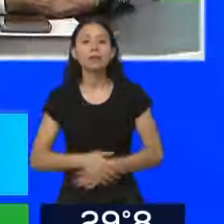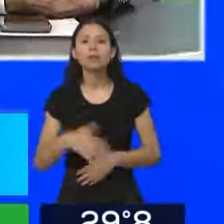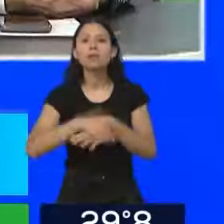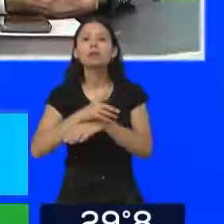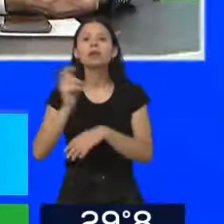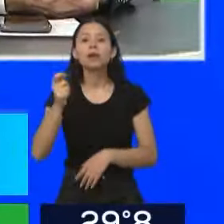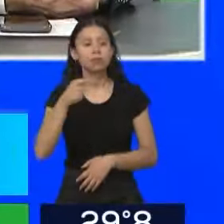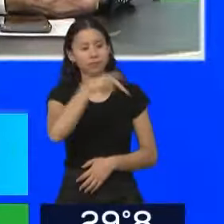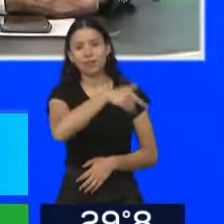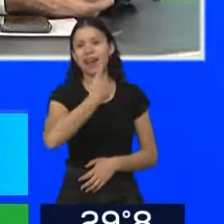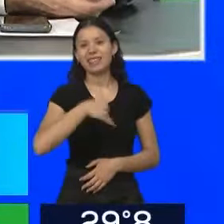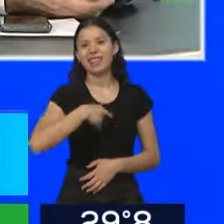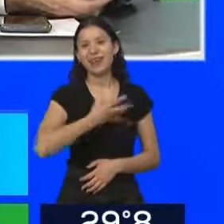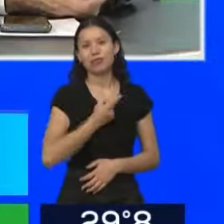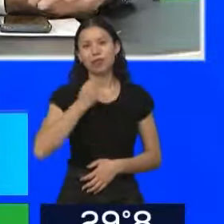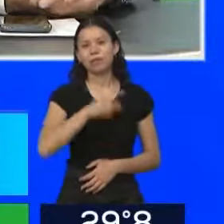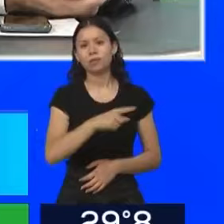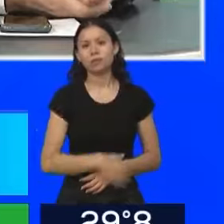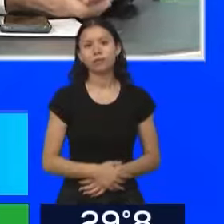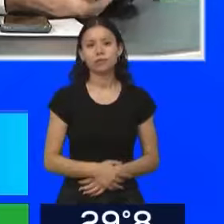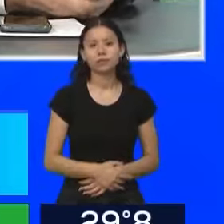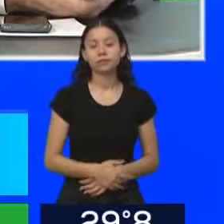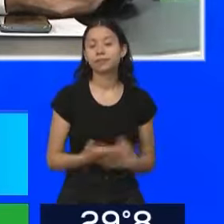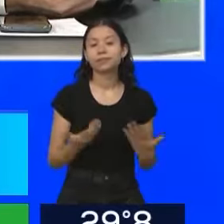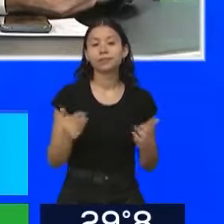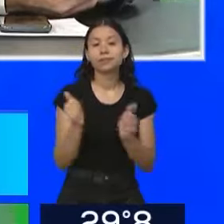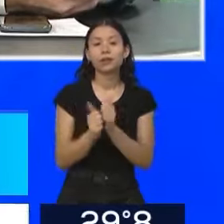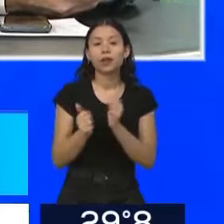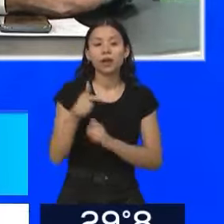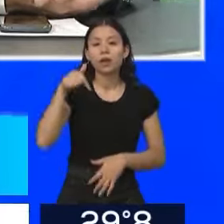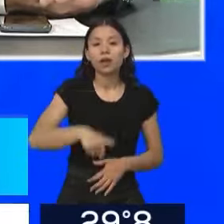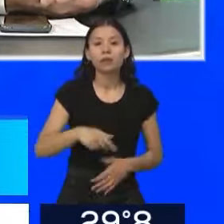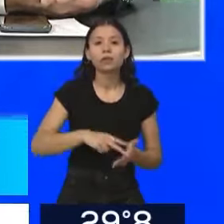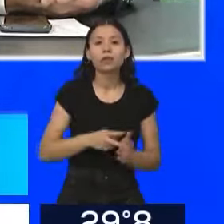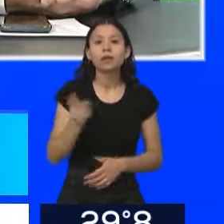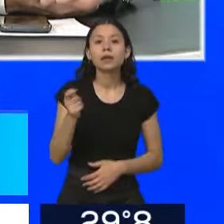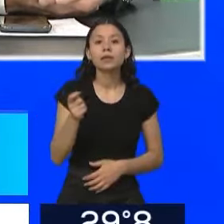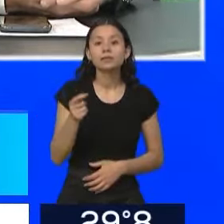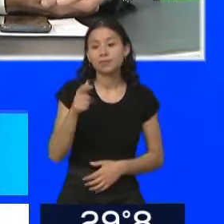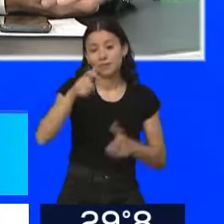cabinas. Por Juan o por Pedro la historia se repite. Quien queda en el medio o ahí varado,